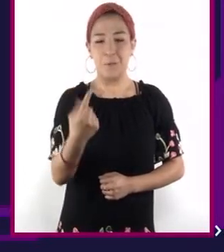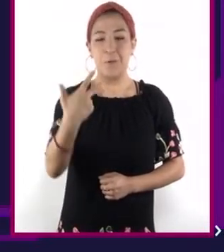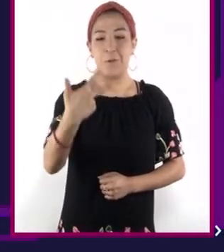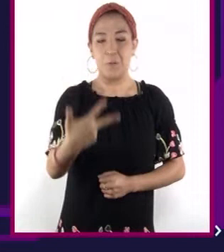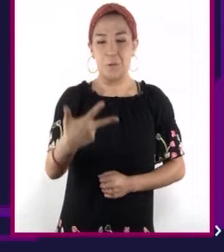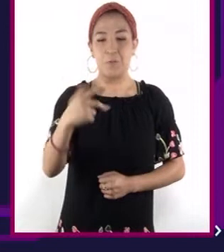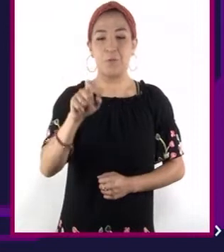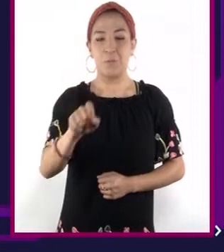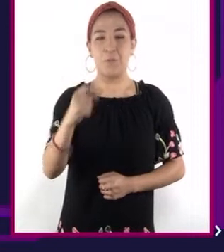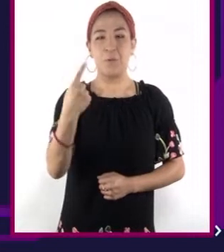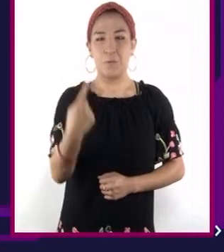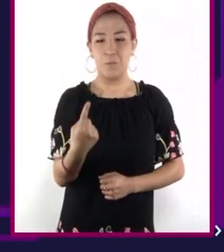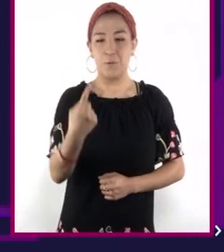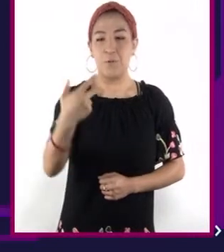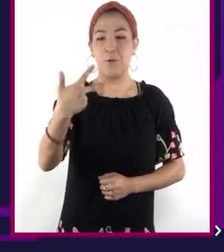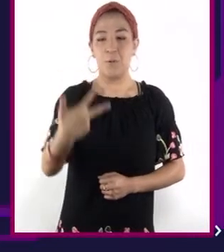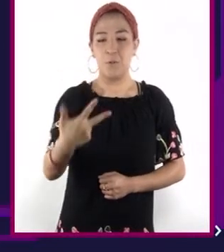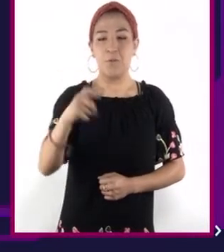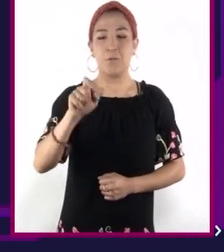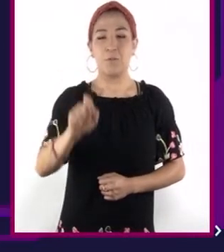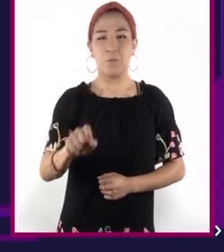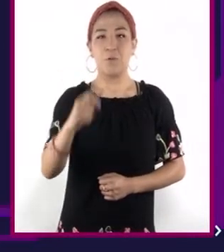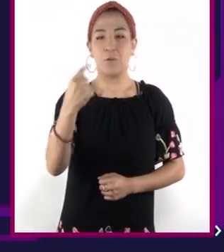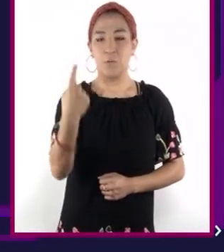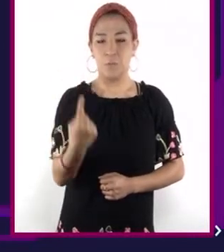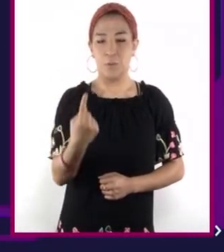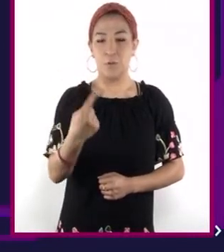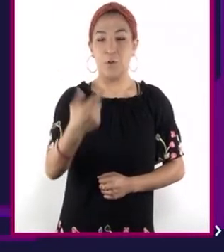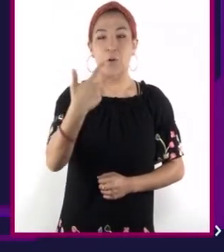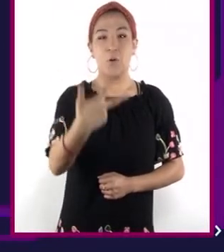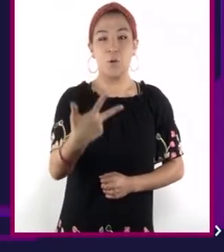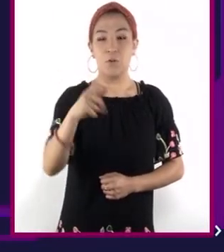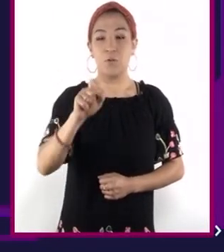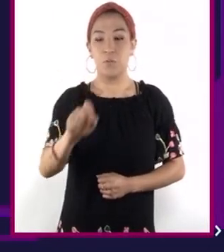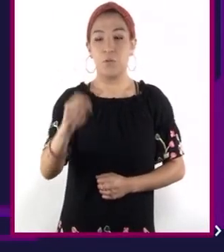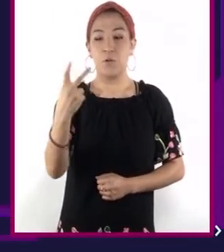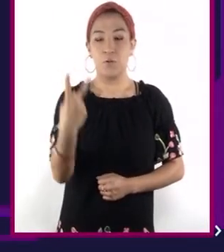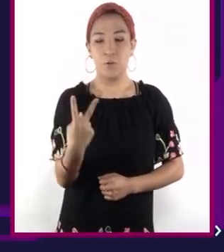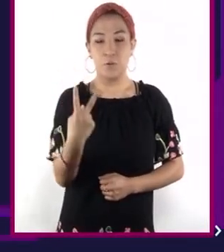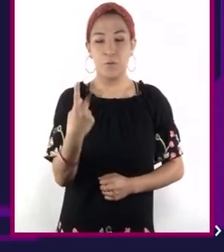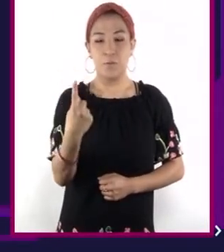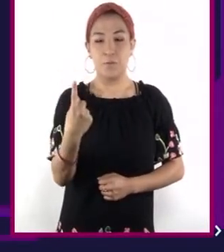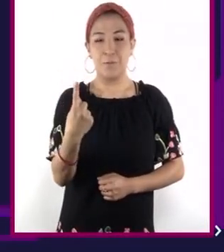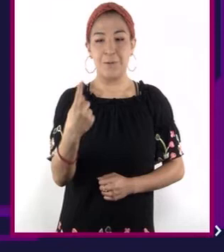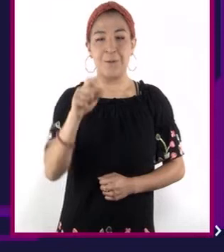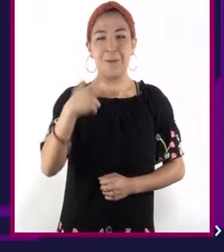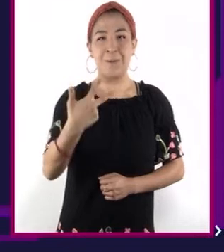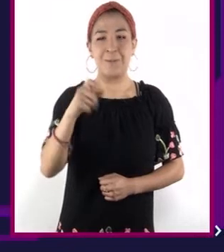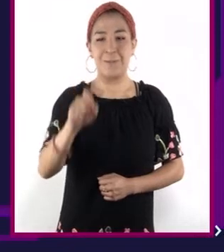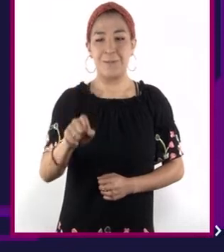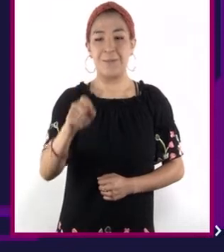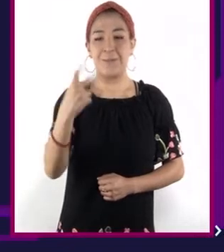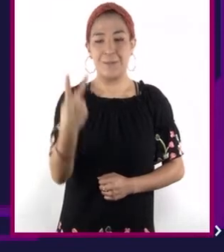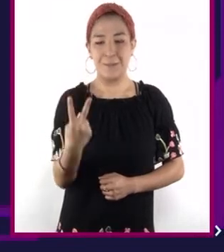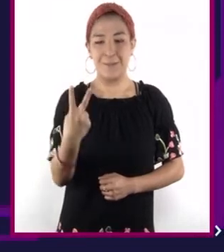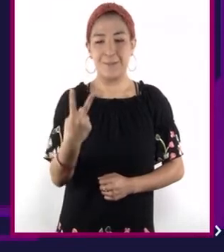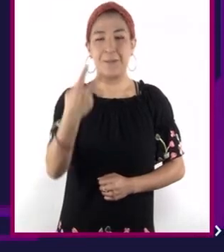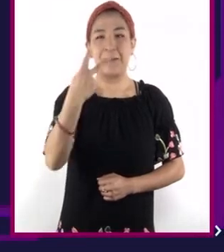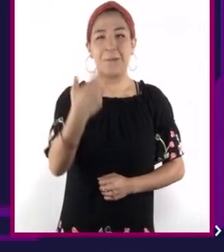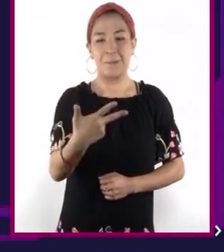8.1, 8.1, 8.1, 8.1,